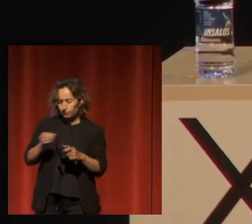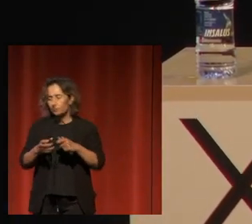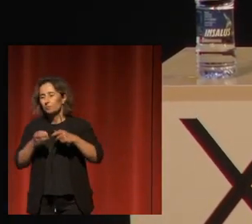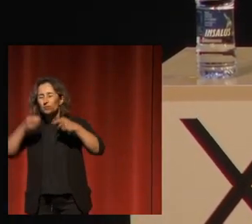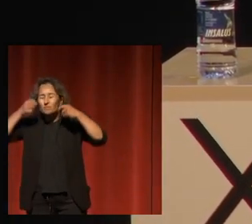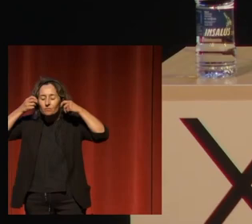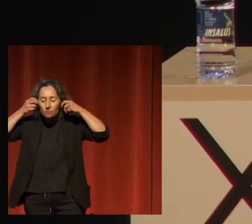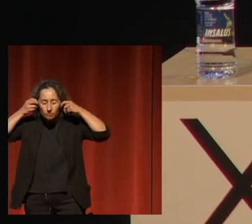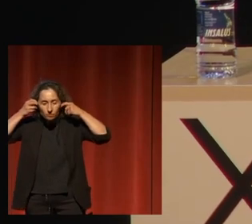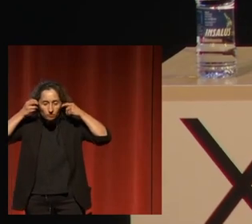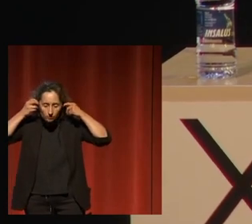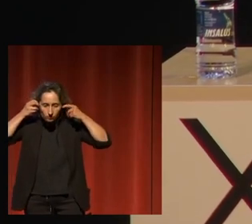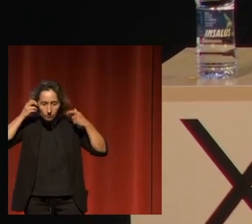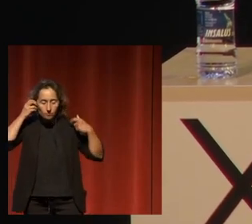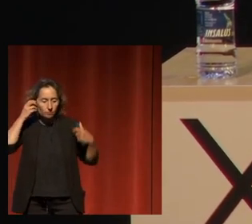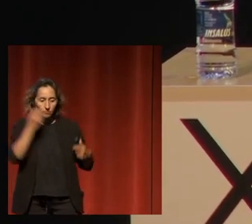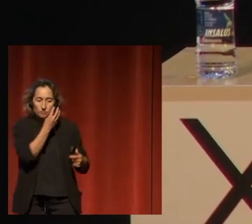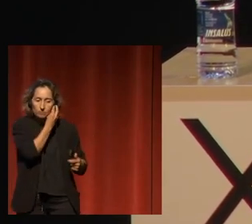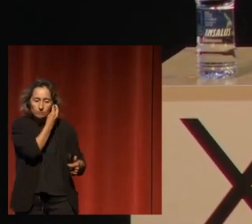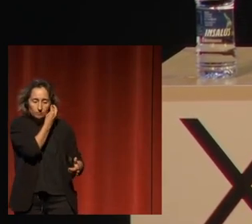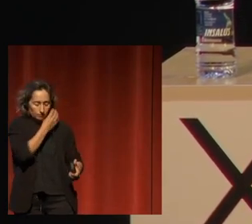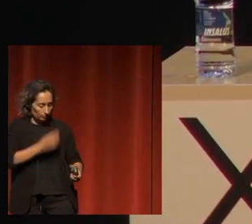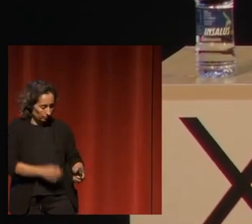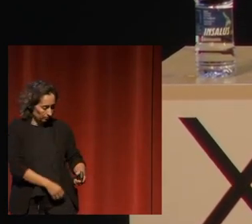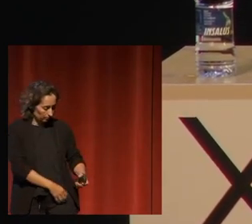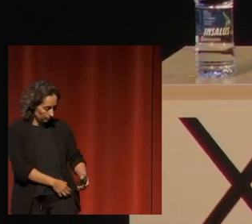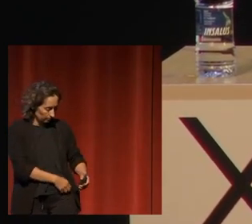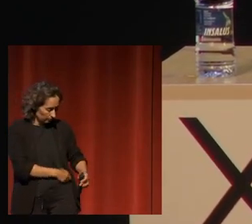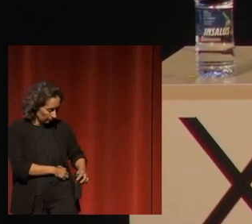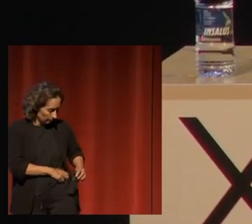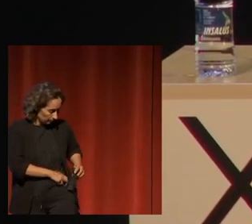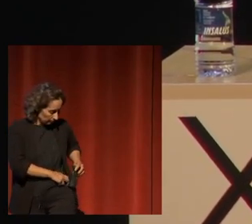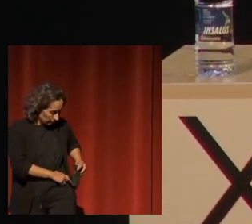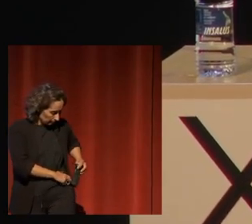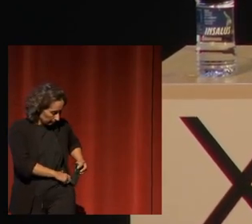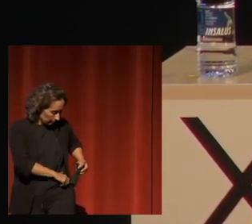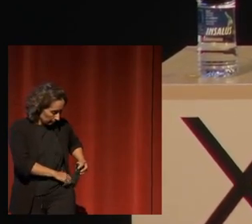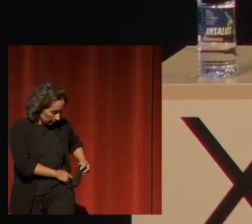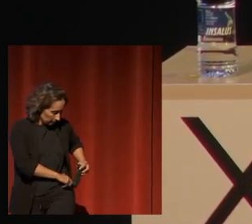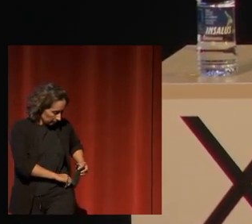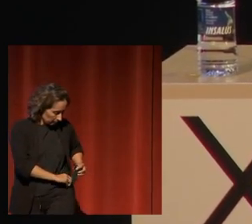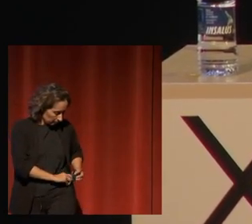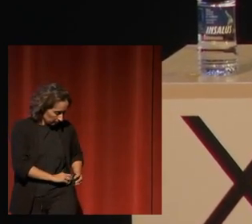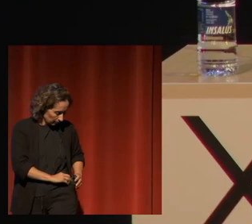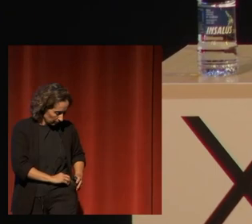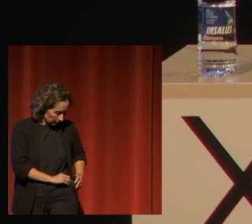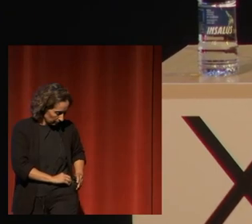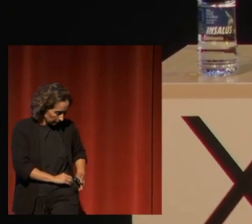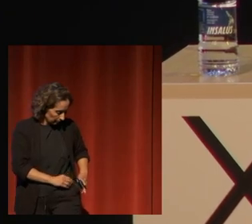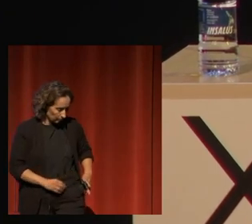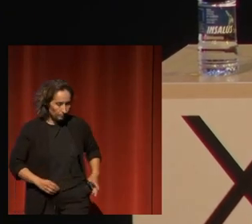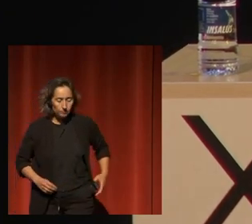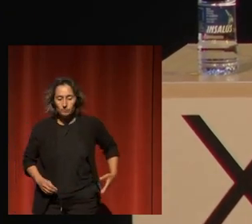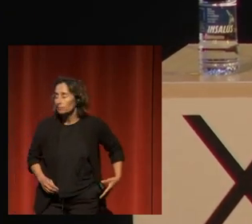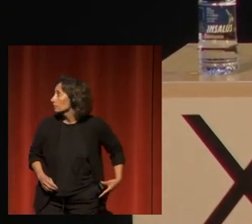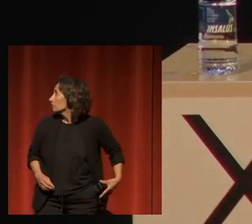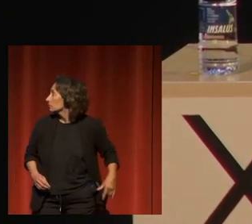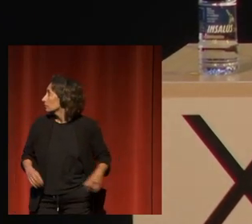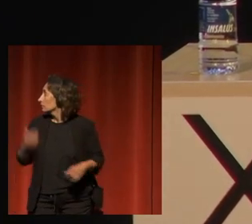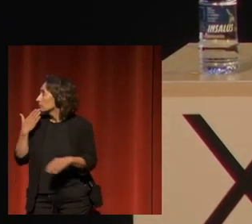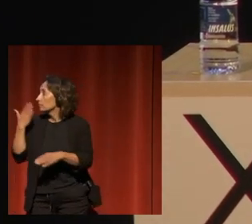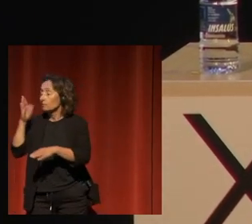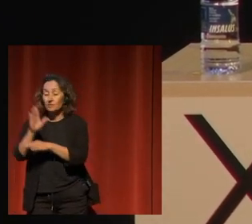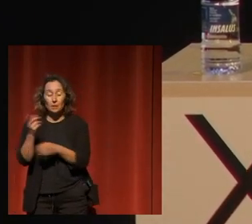sala como sabéis es bibliotecario de musquiz y presidente de alde también ha contribuido María Luisa